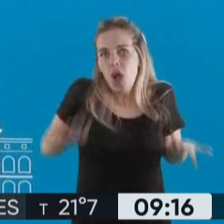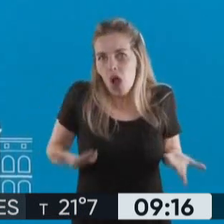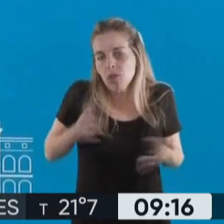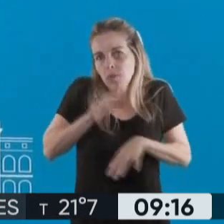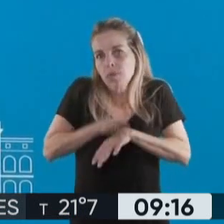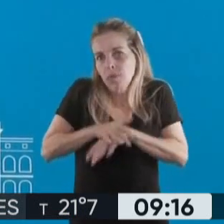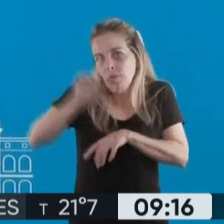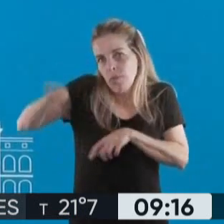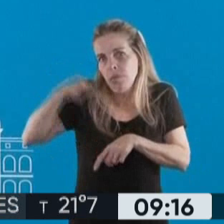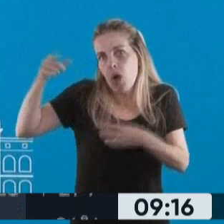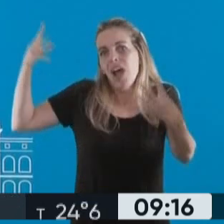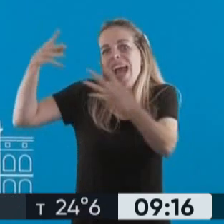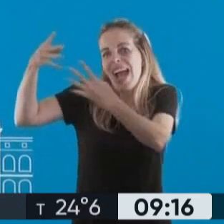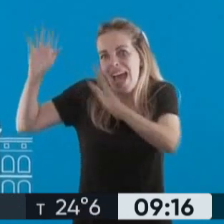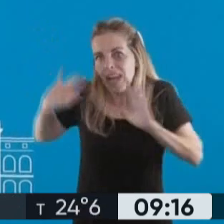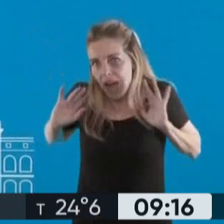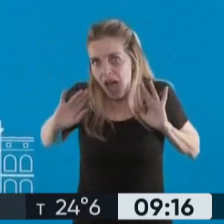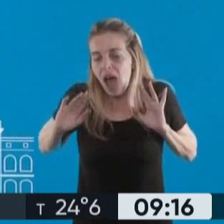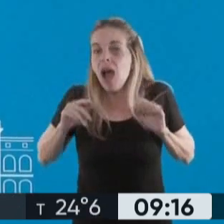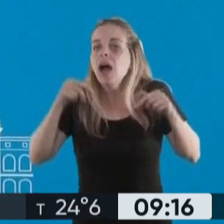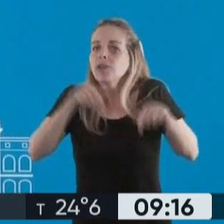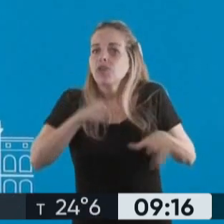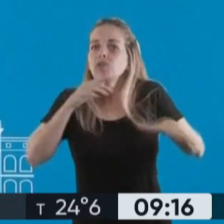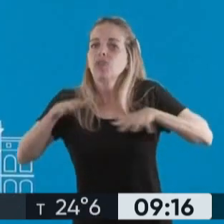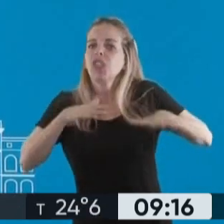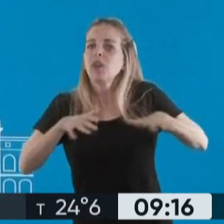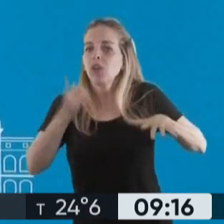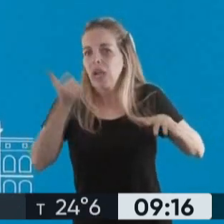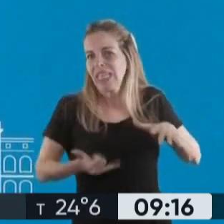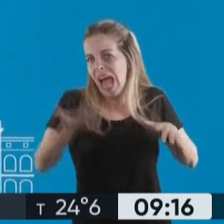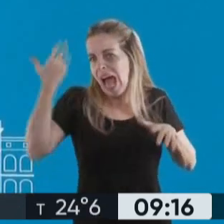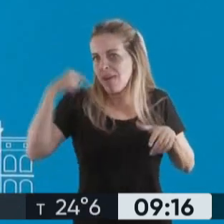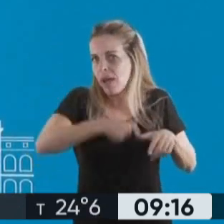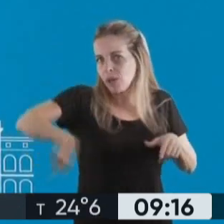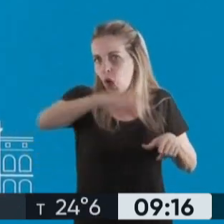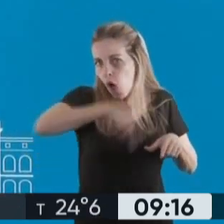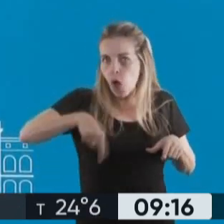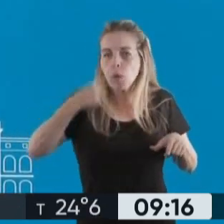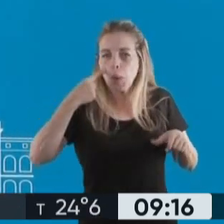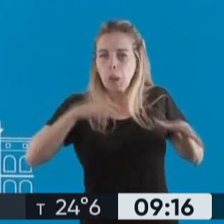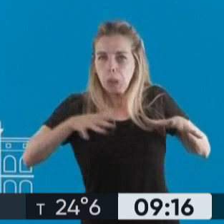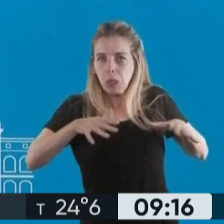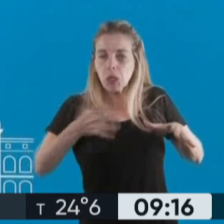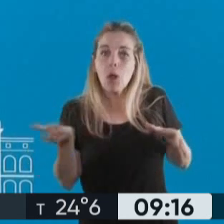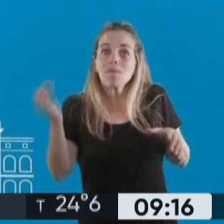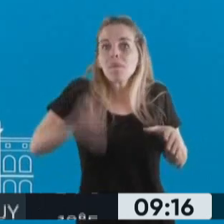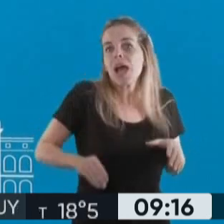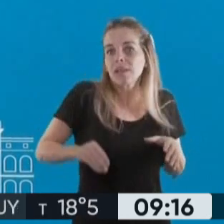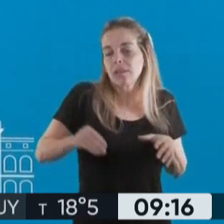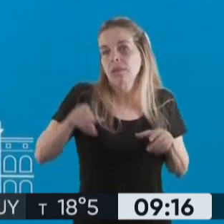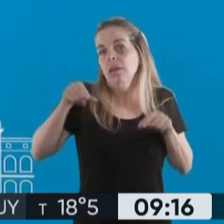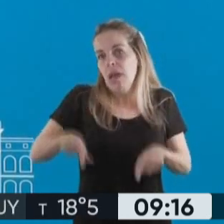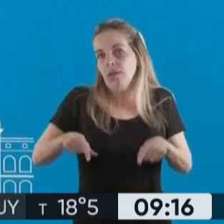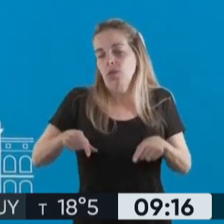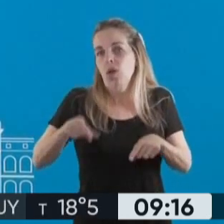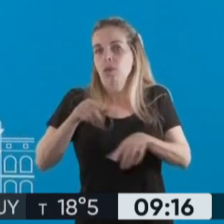producto de la guerra. Entonces, a una situación estructural, a una situación que estábamos viviendo, se le agrega una presión y una tensión que tiene que ver